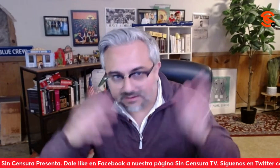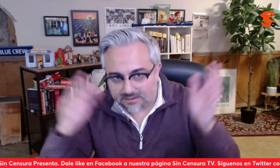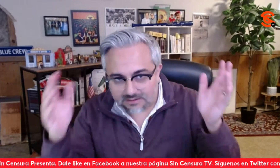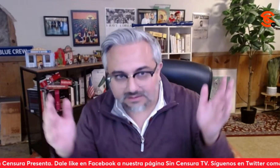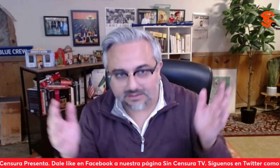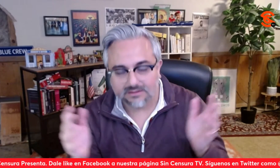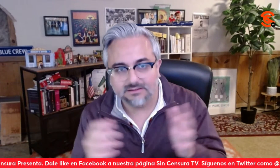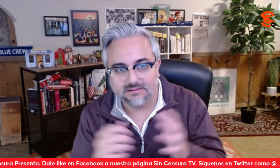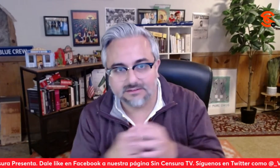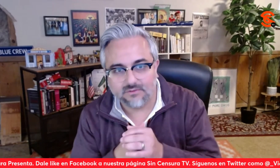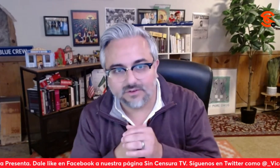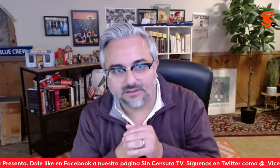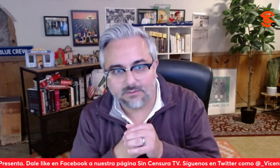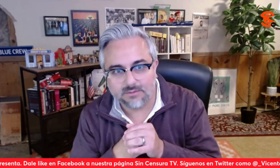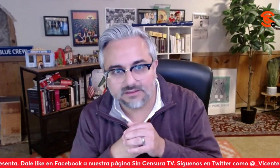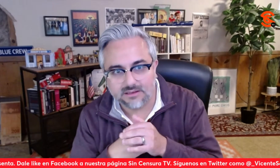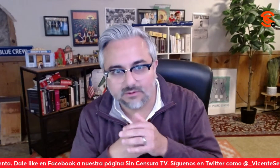ser